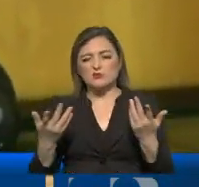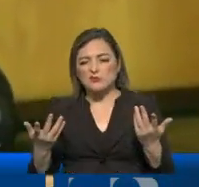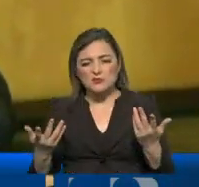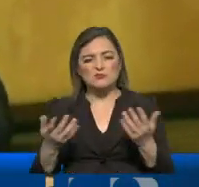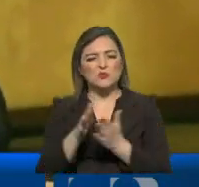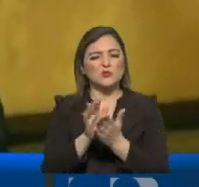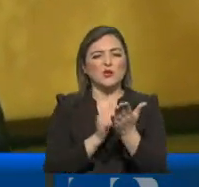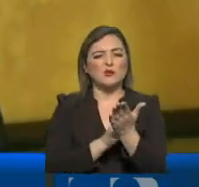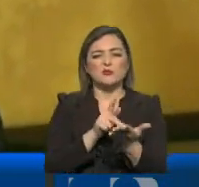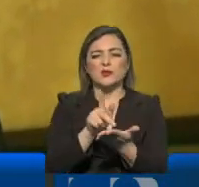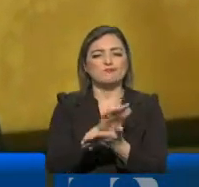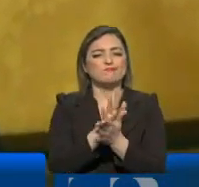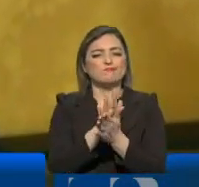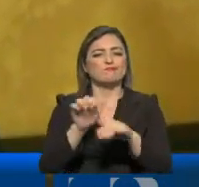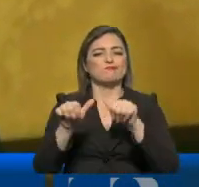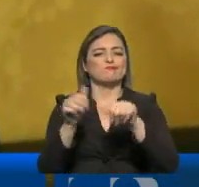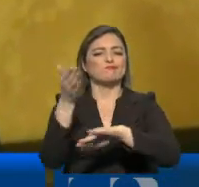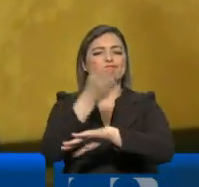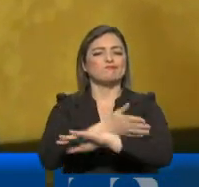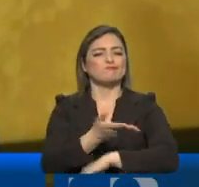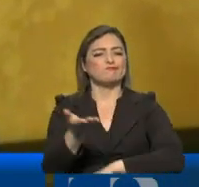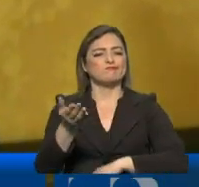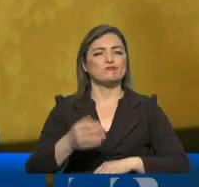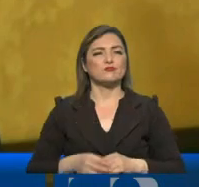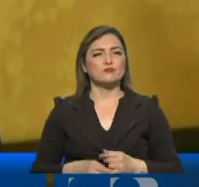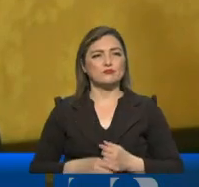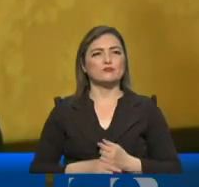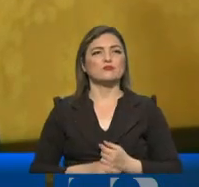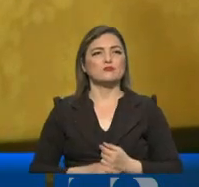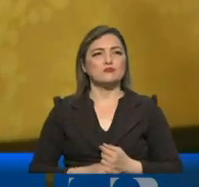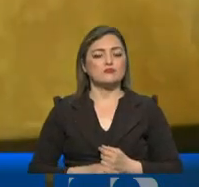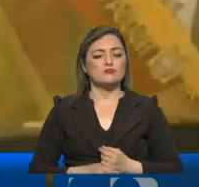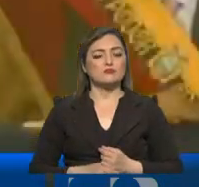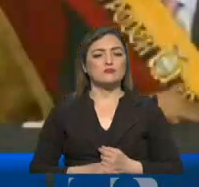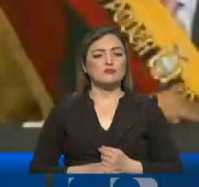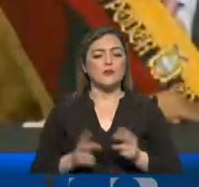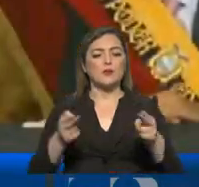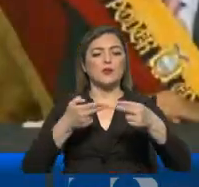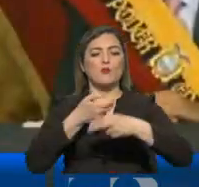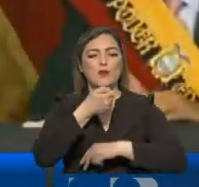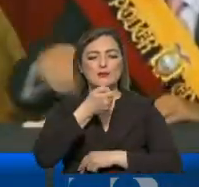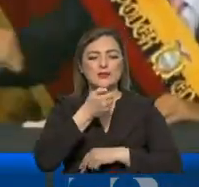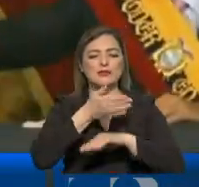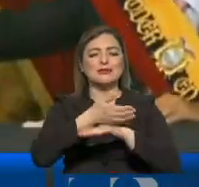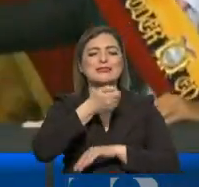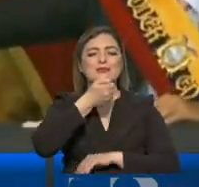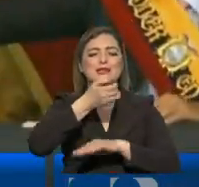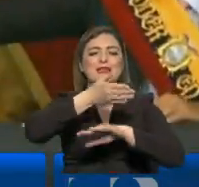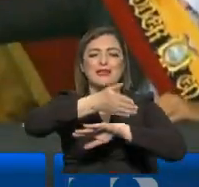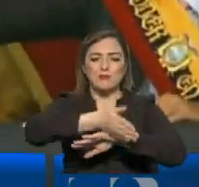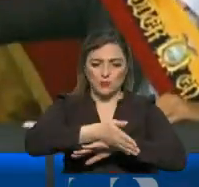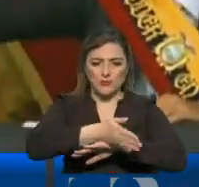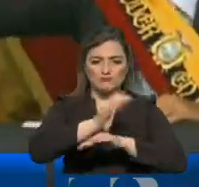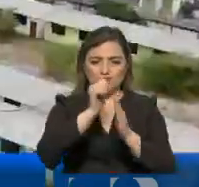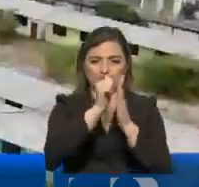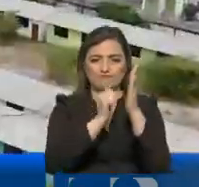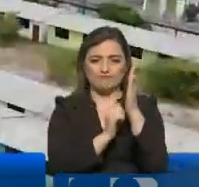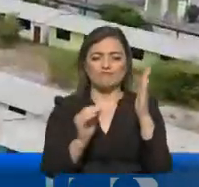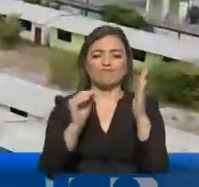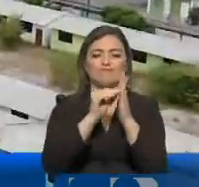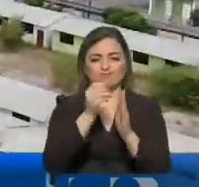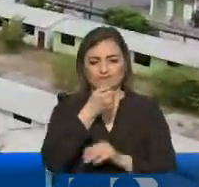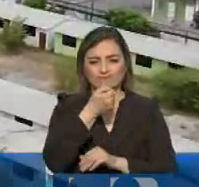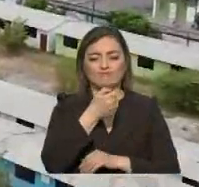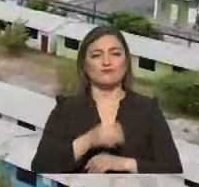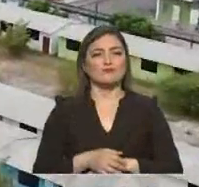otros proyectos de la administración que lo precede. Su departamento de prensa ha ofrecido una entrevista en cuanto haya espacio en su agenda. En tanto,